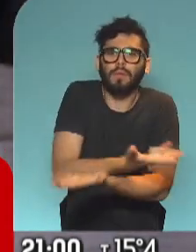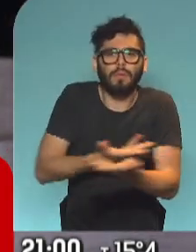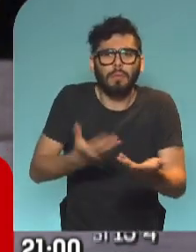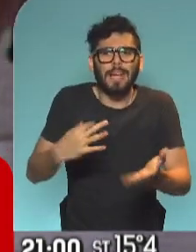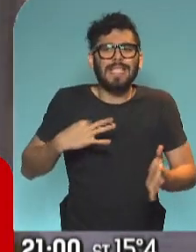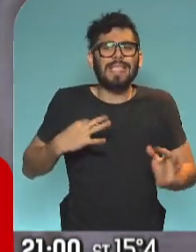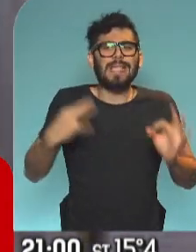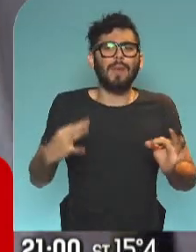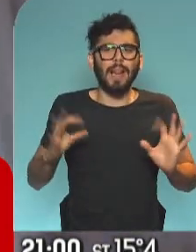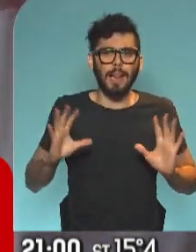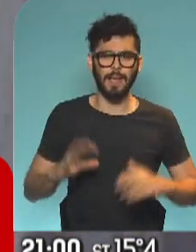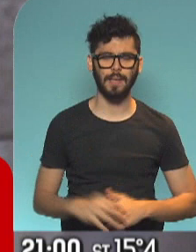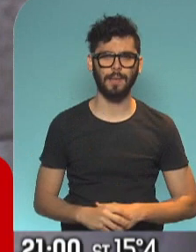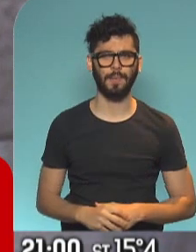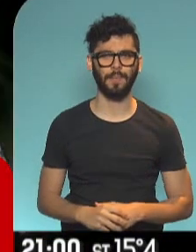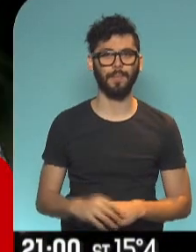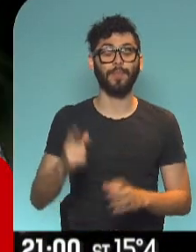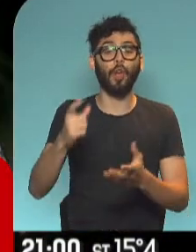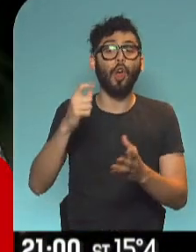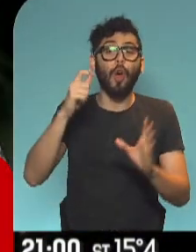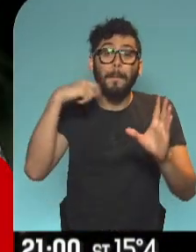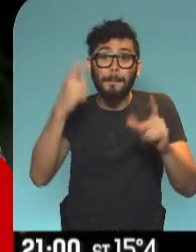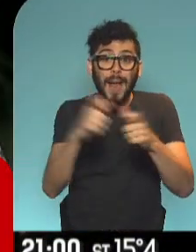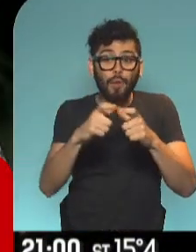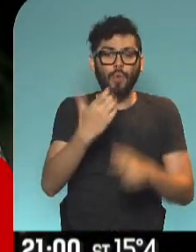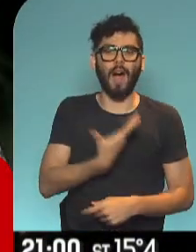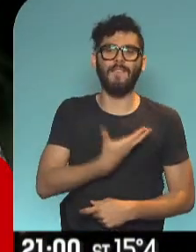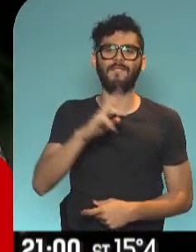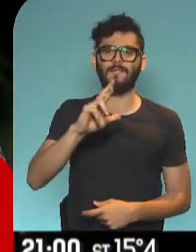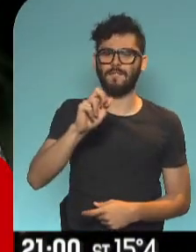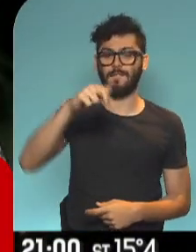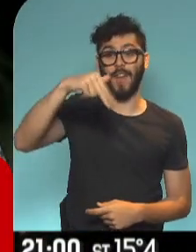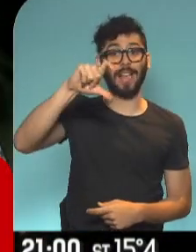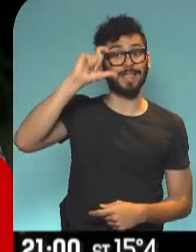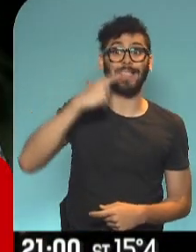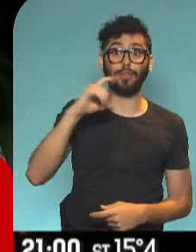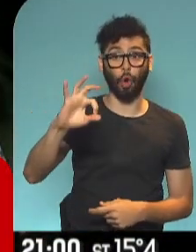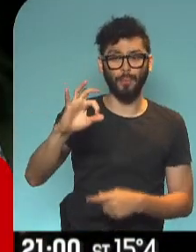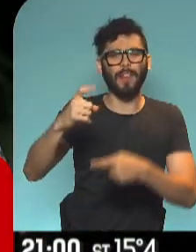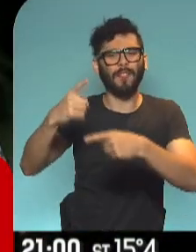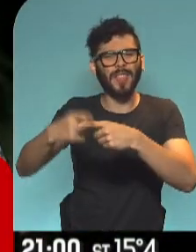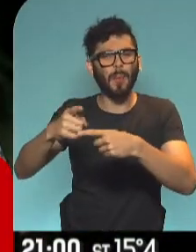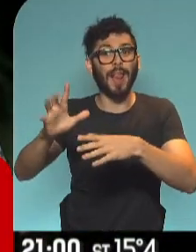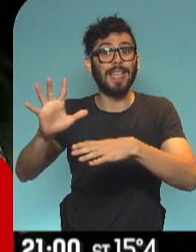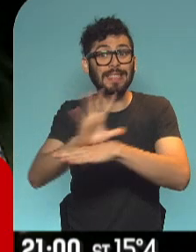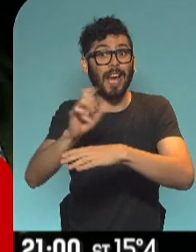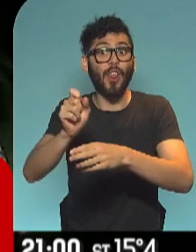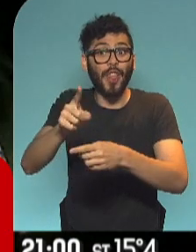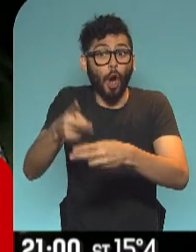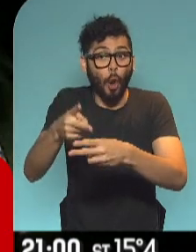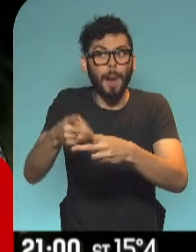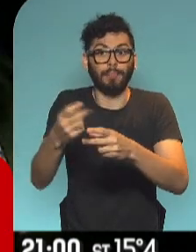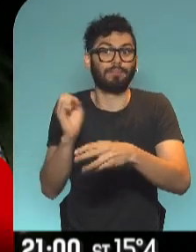es un fragmento del documental Francesco, estrenado en el Festival de Cine de Roma. La declaración de